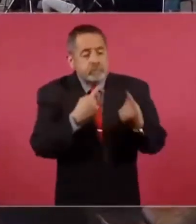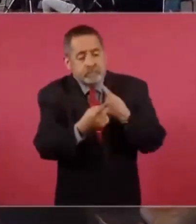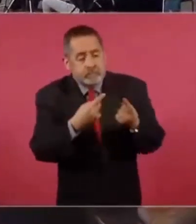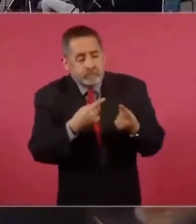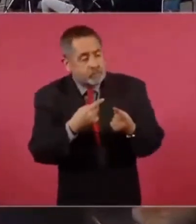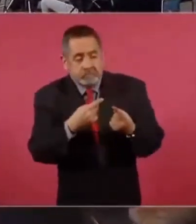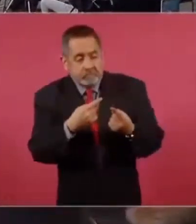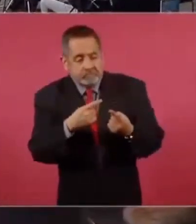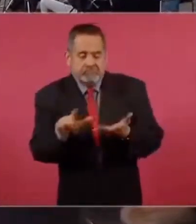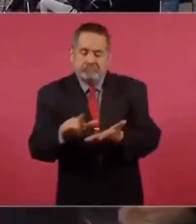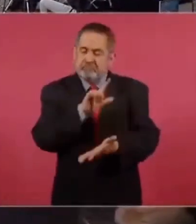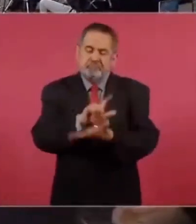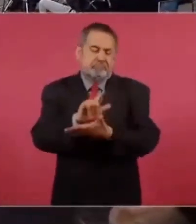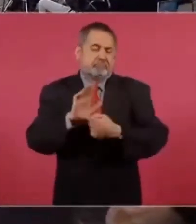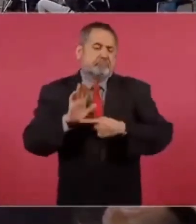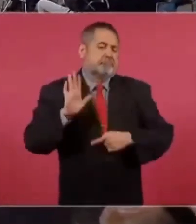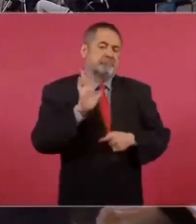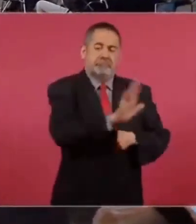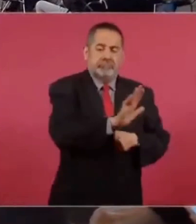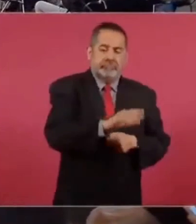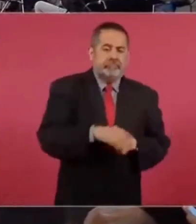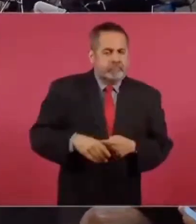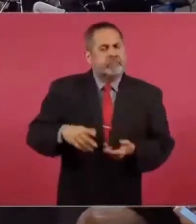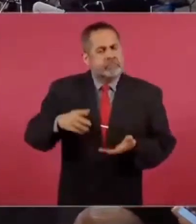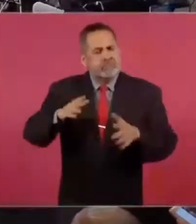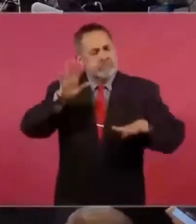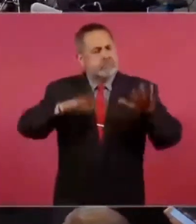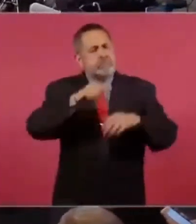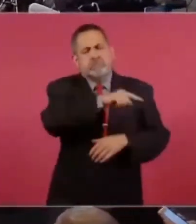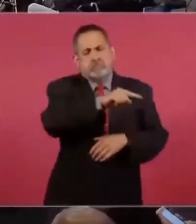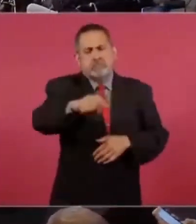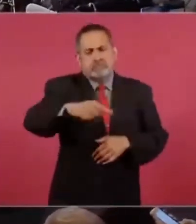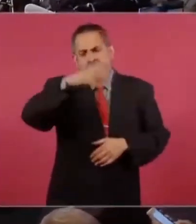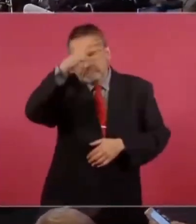lo hemos logrado en muchos casos,